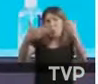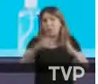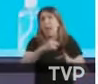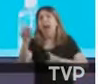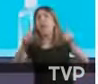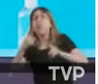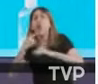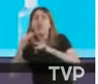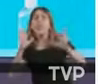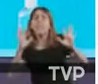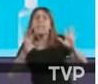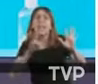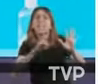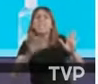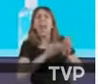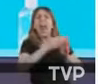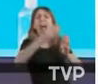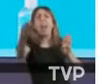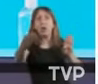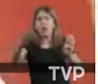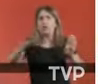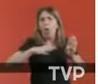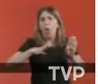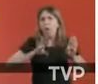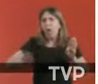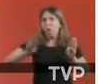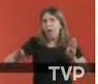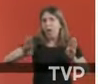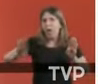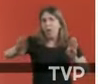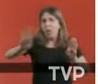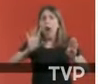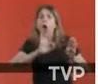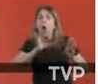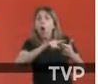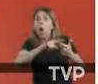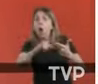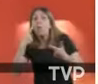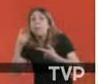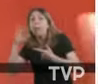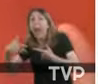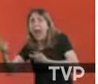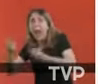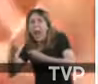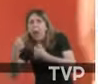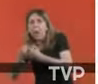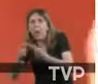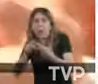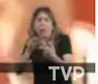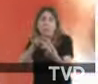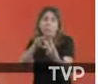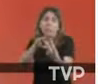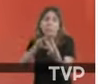años, hasta de 100 años de condena, o elegimos el camino de la negociación. Otra vía, que es